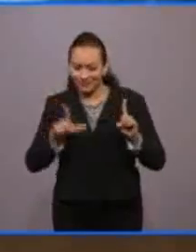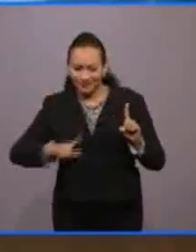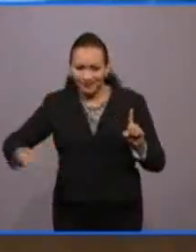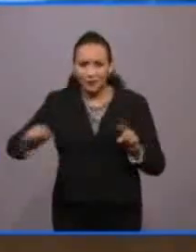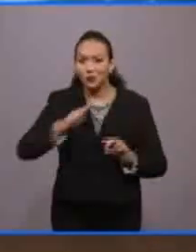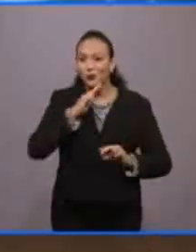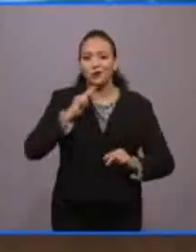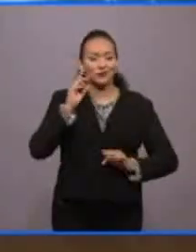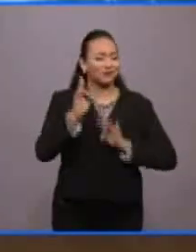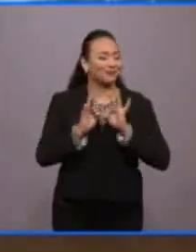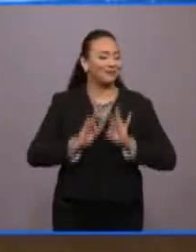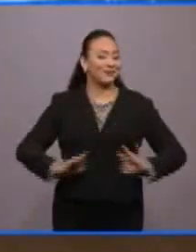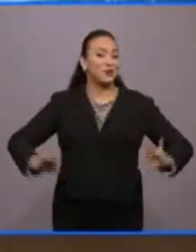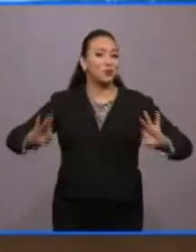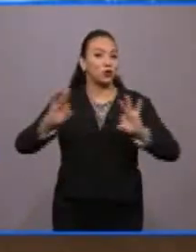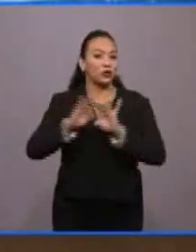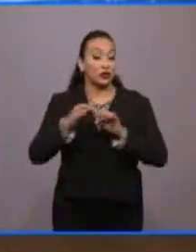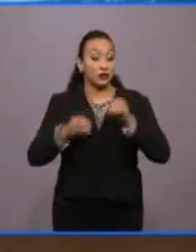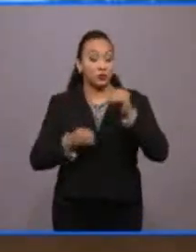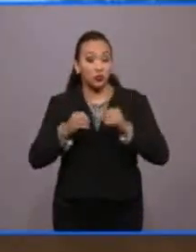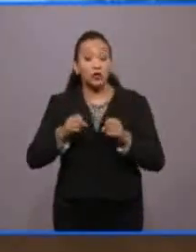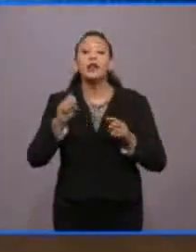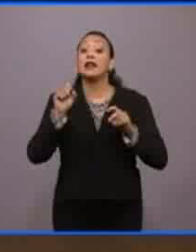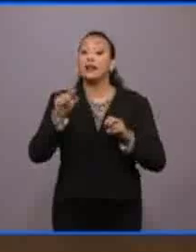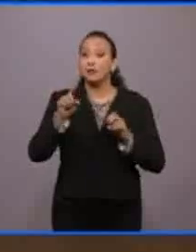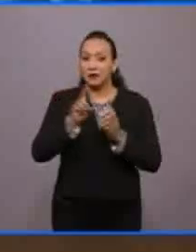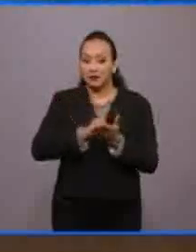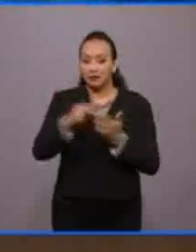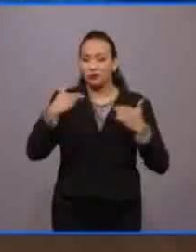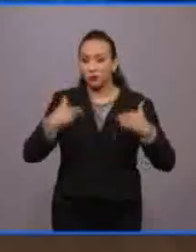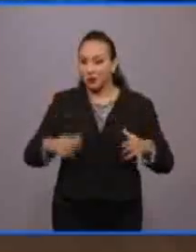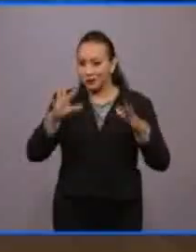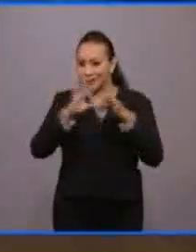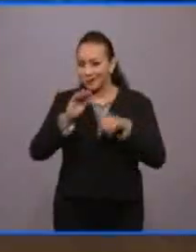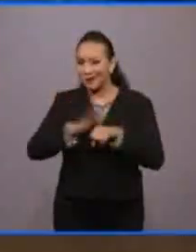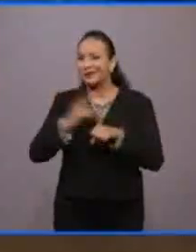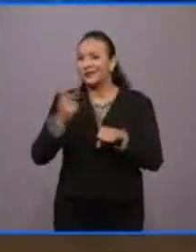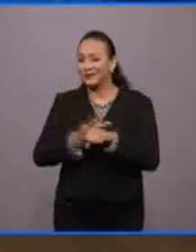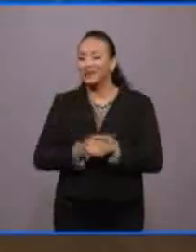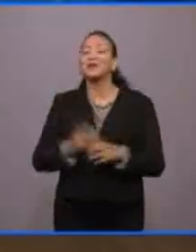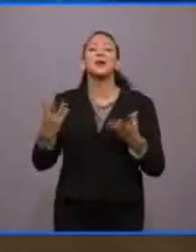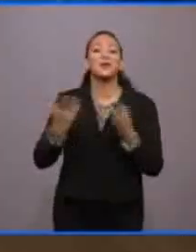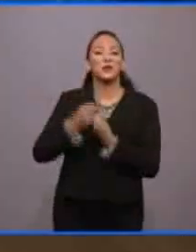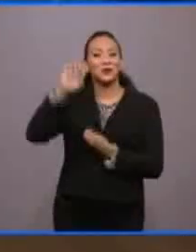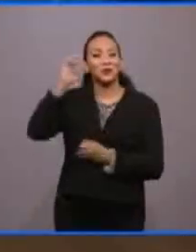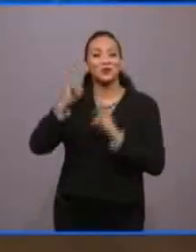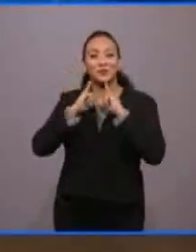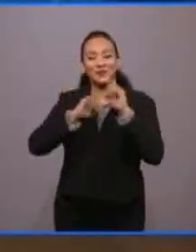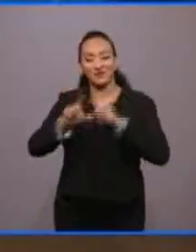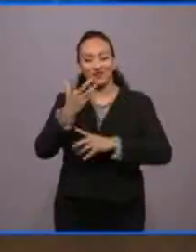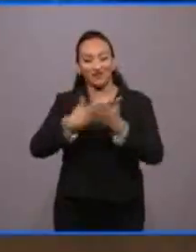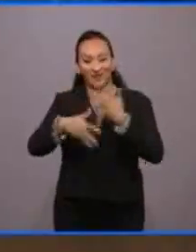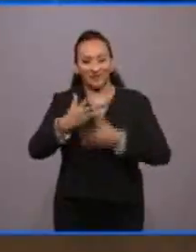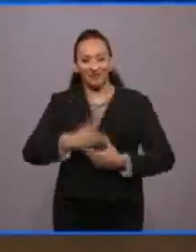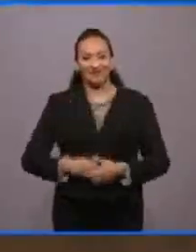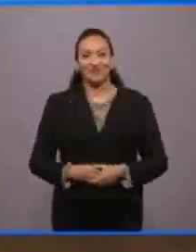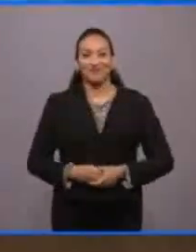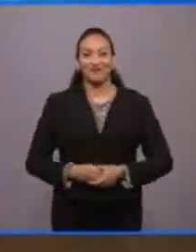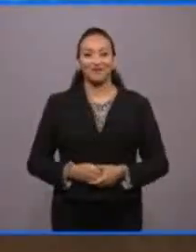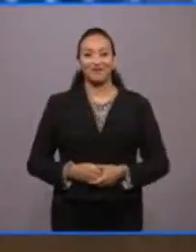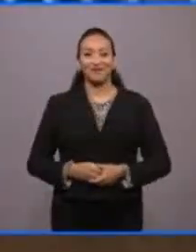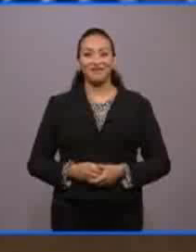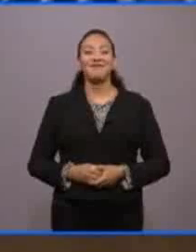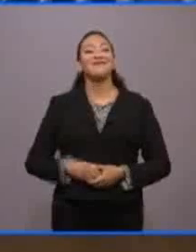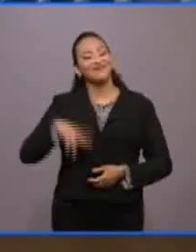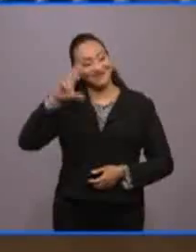así como la información jurídica y de derechos humanos más destacada. Eusiris Rostro en interpretación en lengua de señas mexicana.